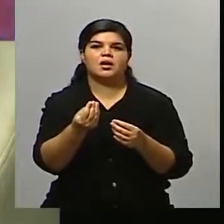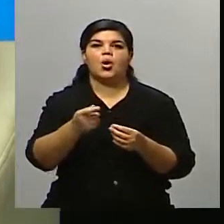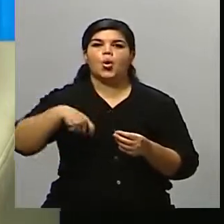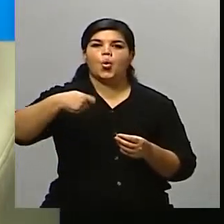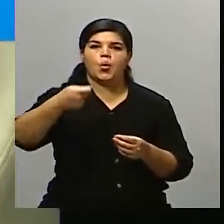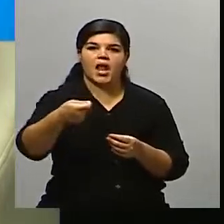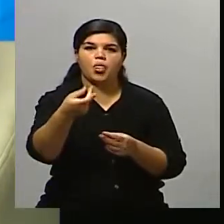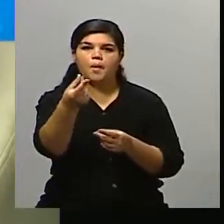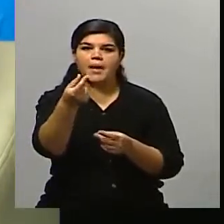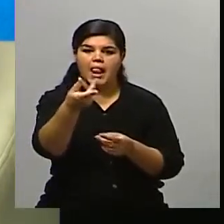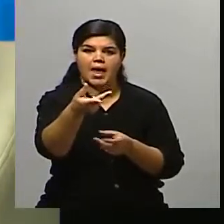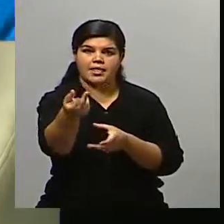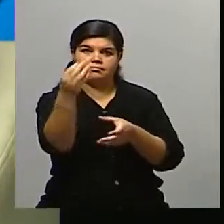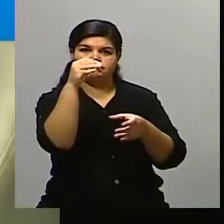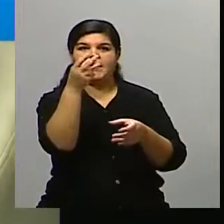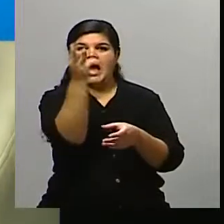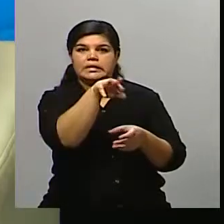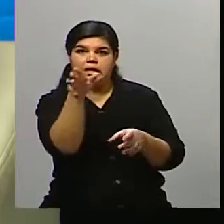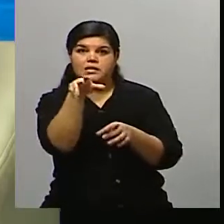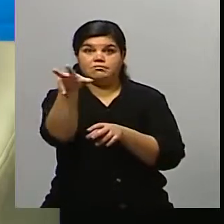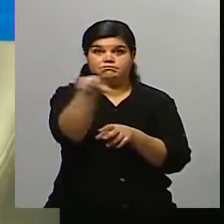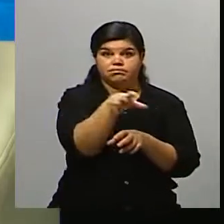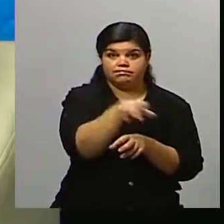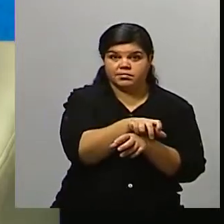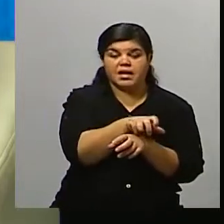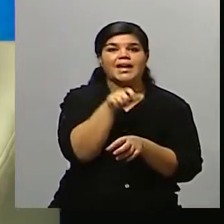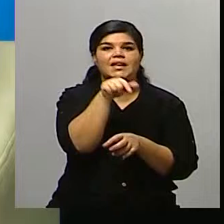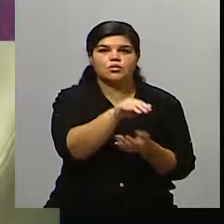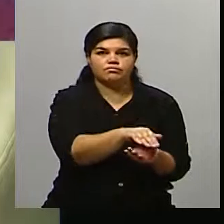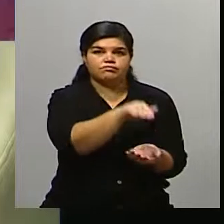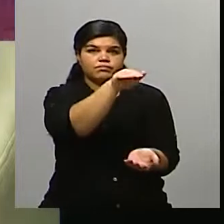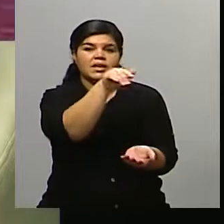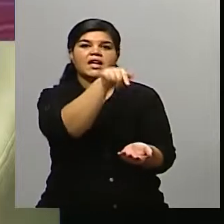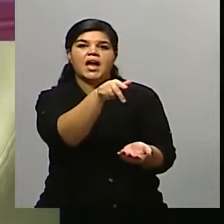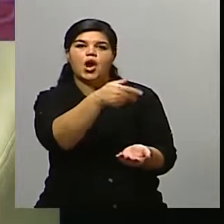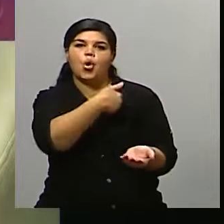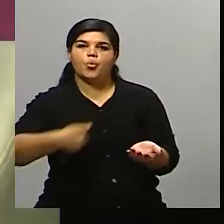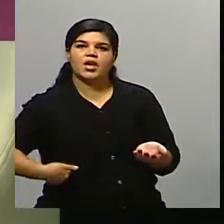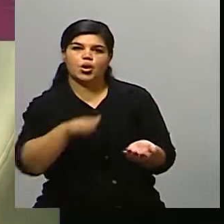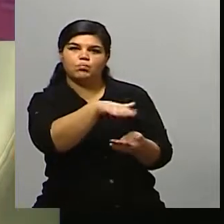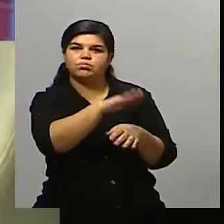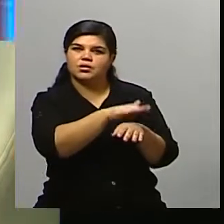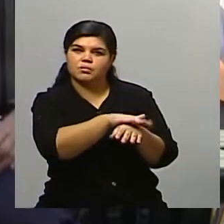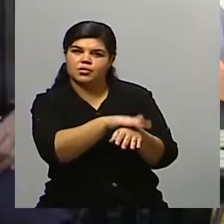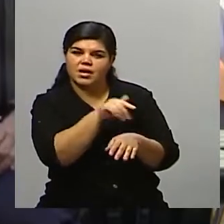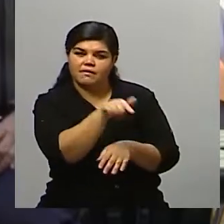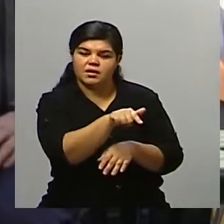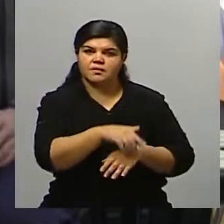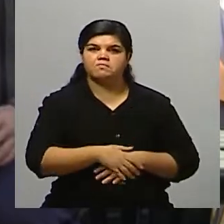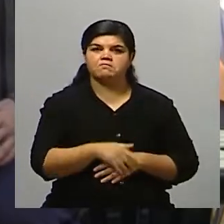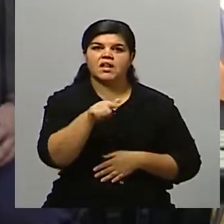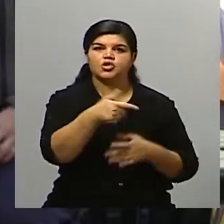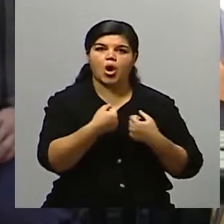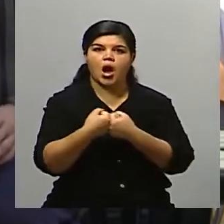jubilados. Algo que yo creo que generó consensos en la sociedad, al menos, ¿no?